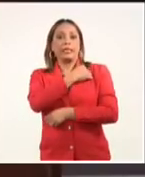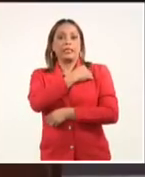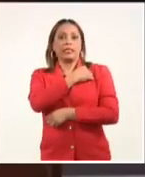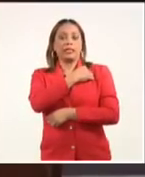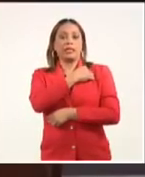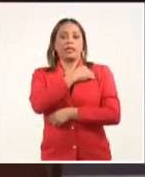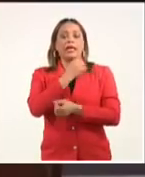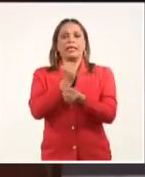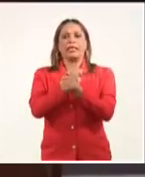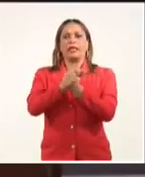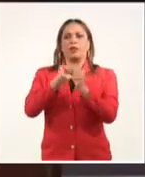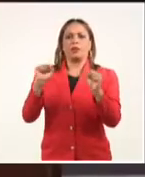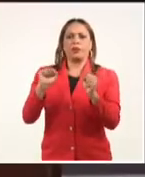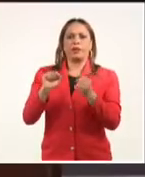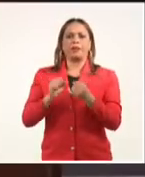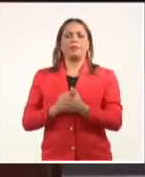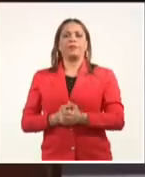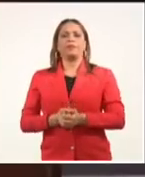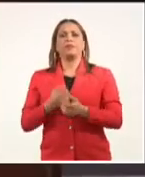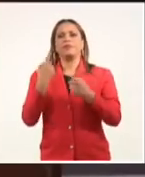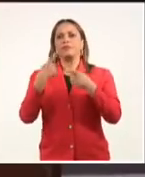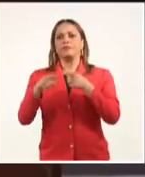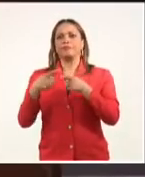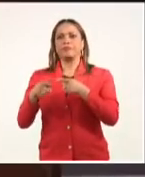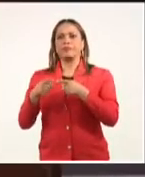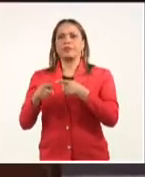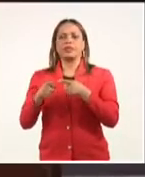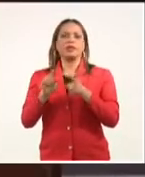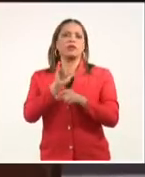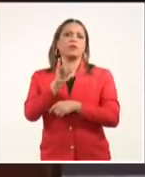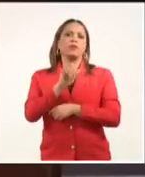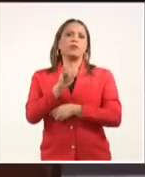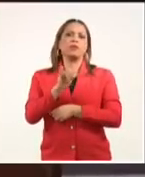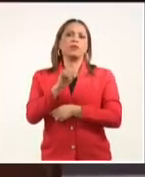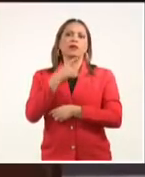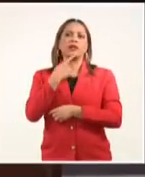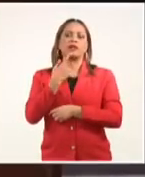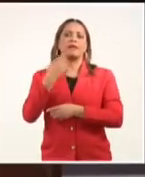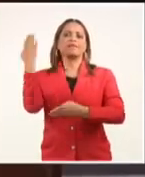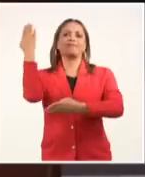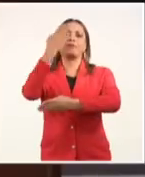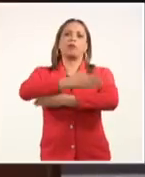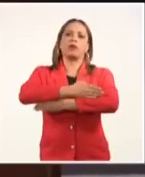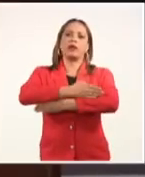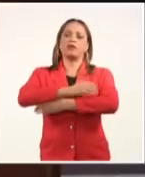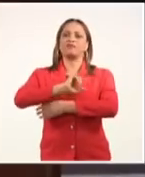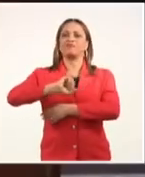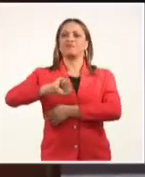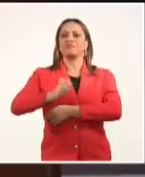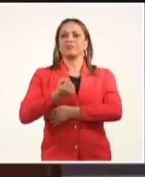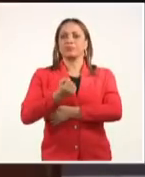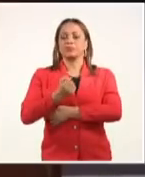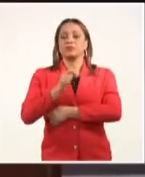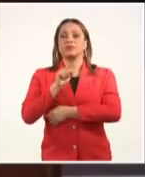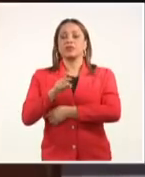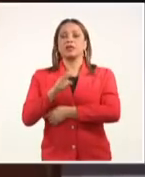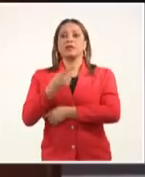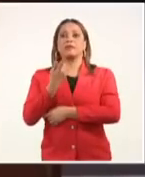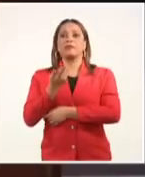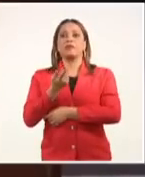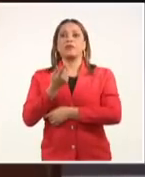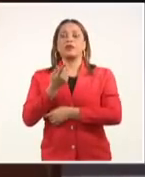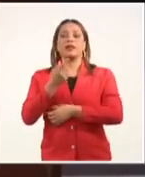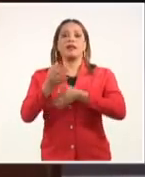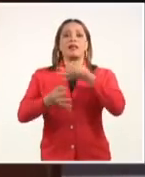terrorismo y a un despiadado y cruel bloqueo, condenado por la